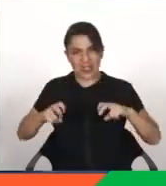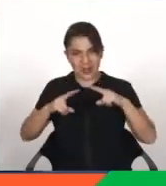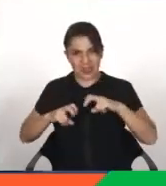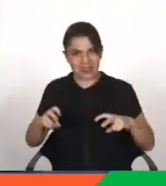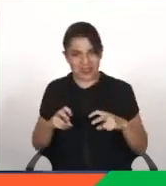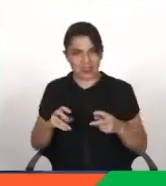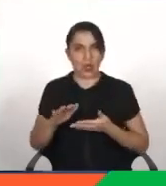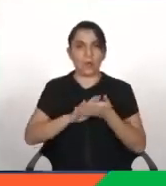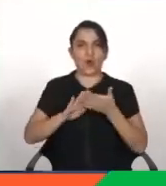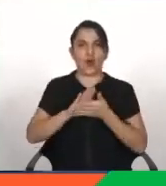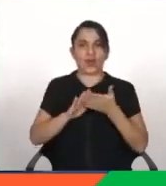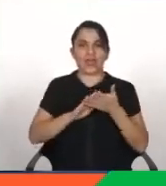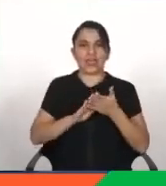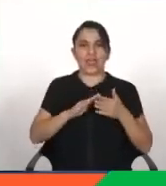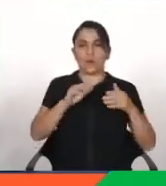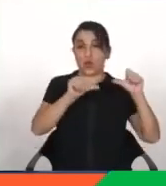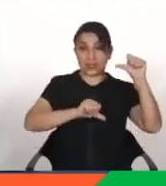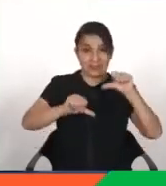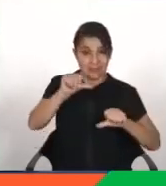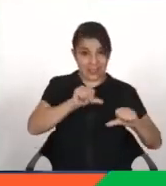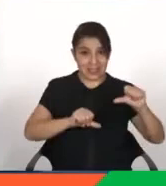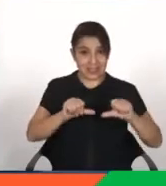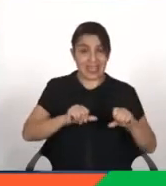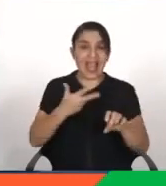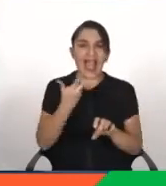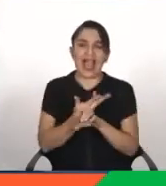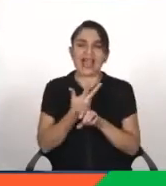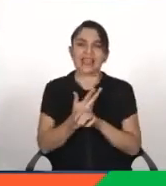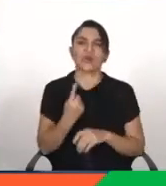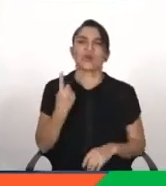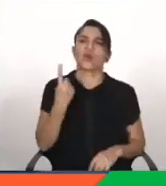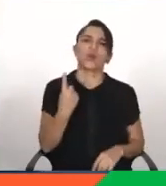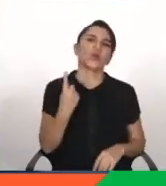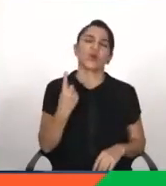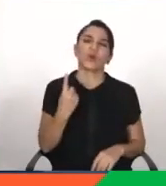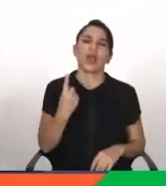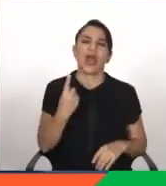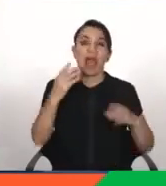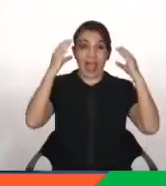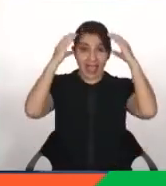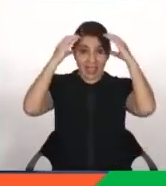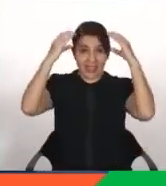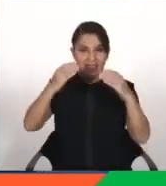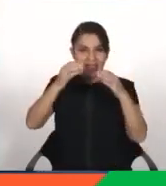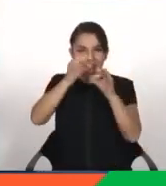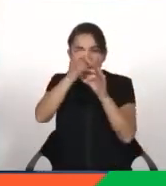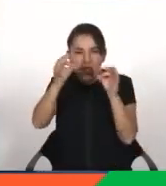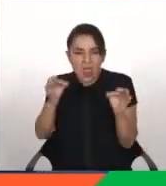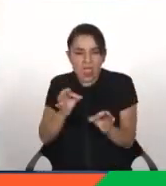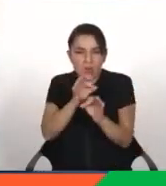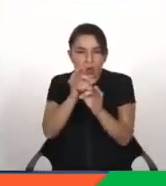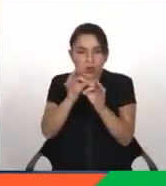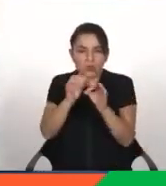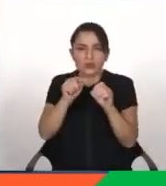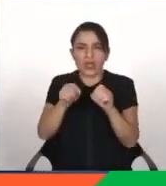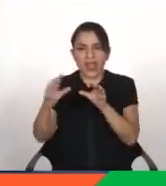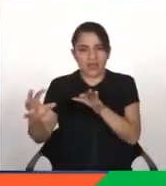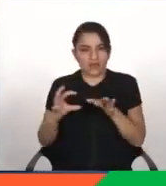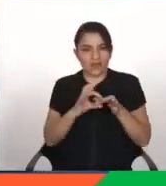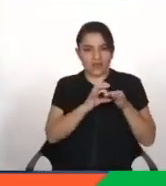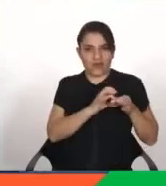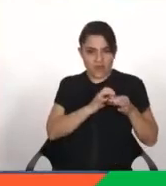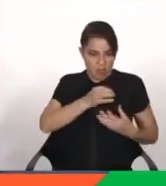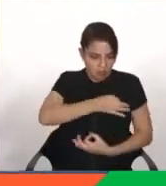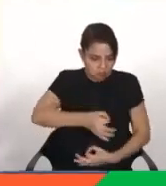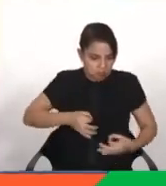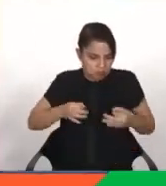pues las neurociencias, la inmunología que he comentado, ¿no? Una de ellas, las neurociencias, va muy de la mano de la biomedicina en el sentido de que,